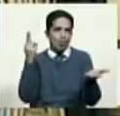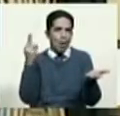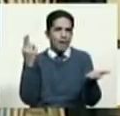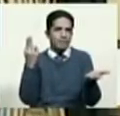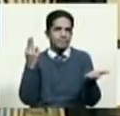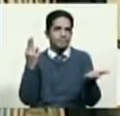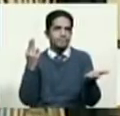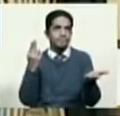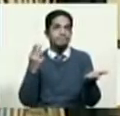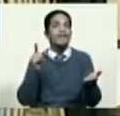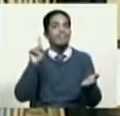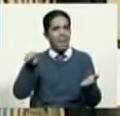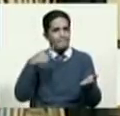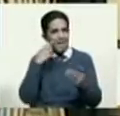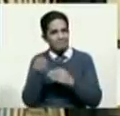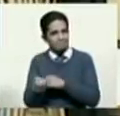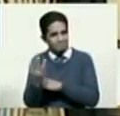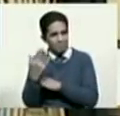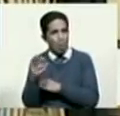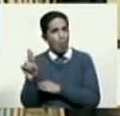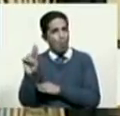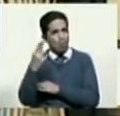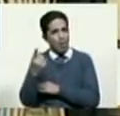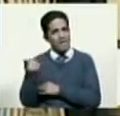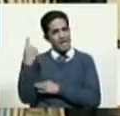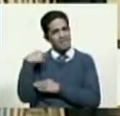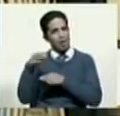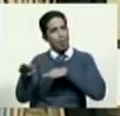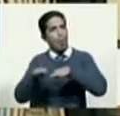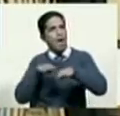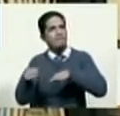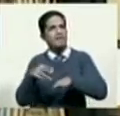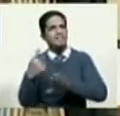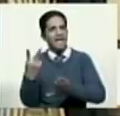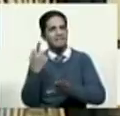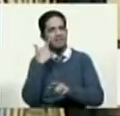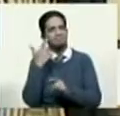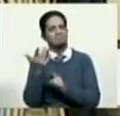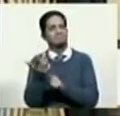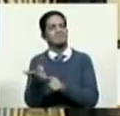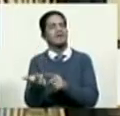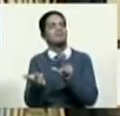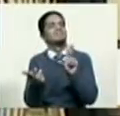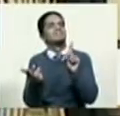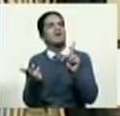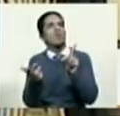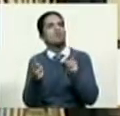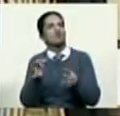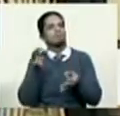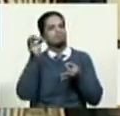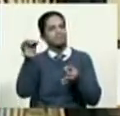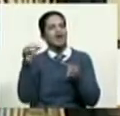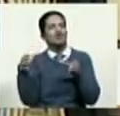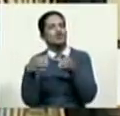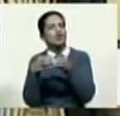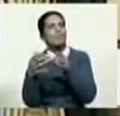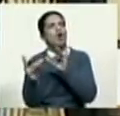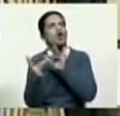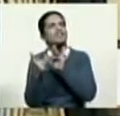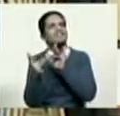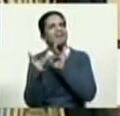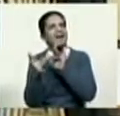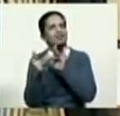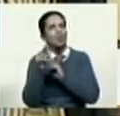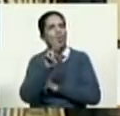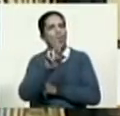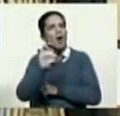Ahora, también en Montevideo, ayer 7, jueves 7, hubo otro documento del grupo de contacto de la Unión